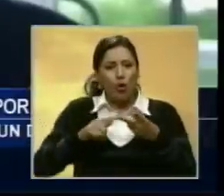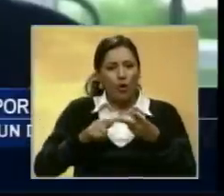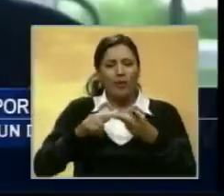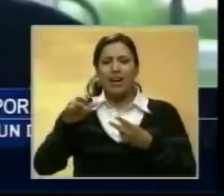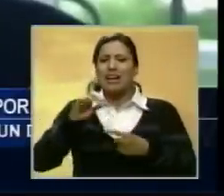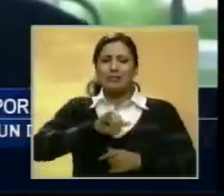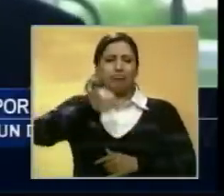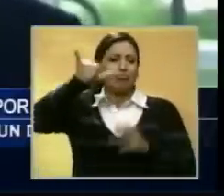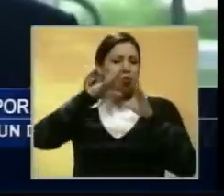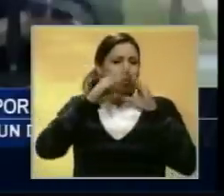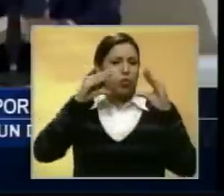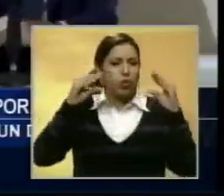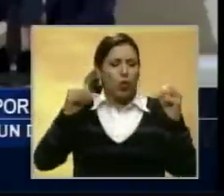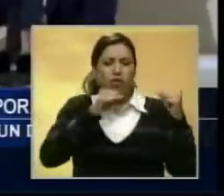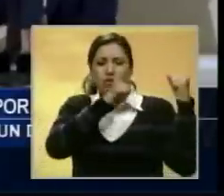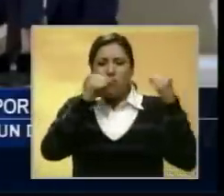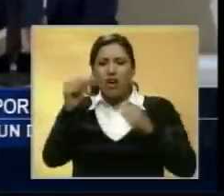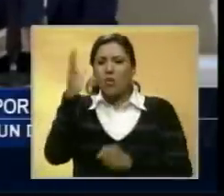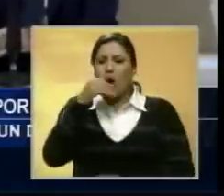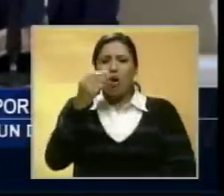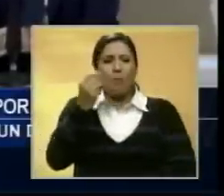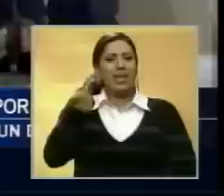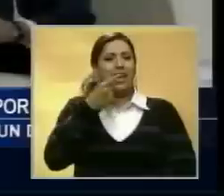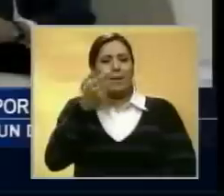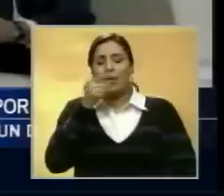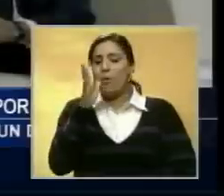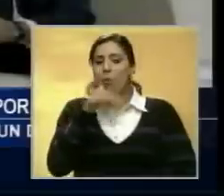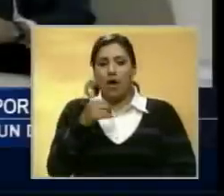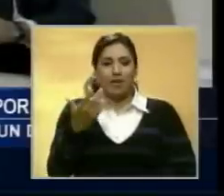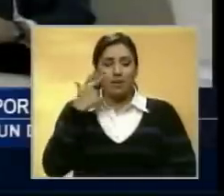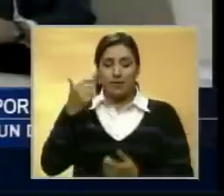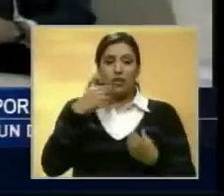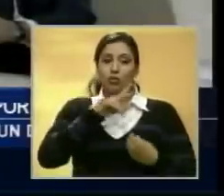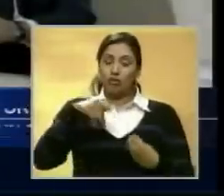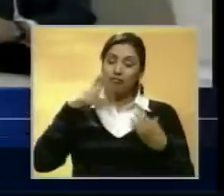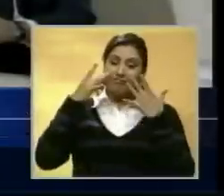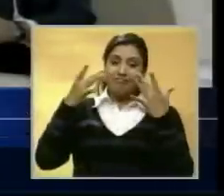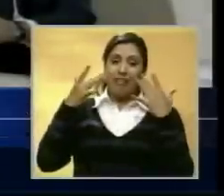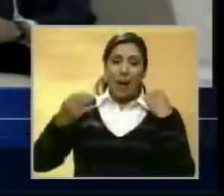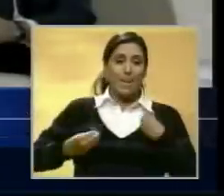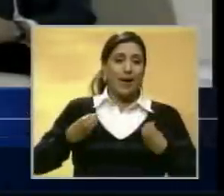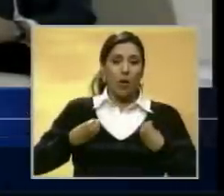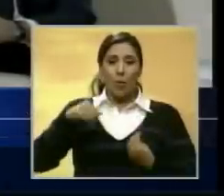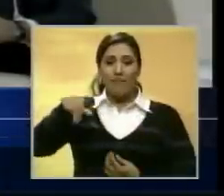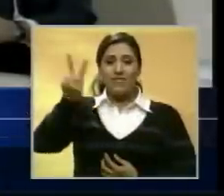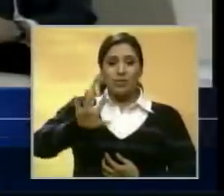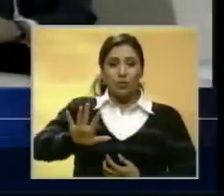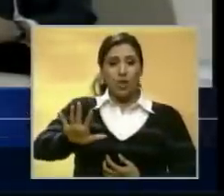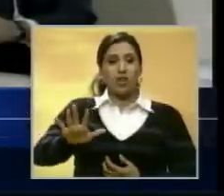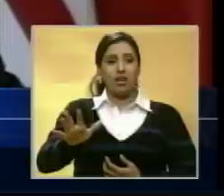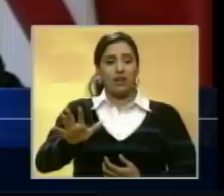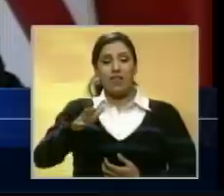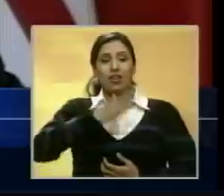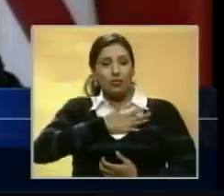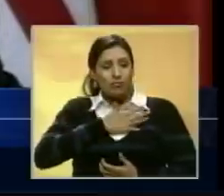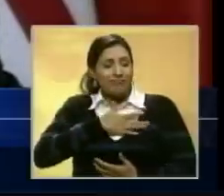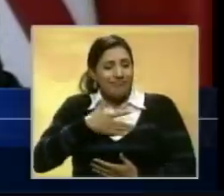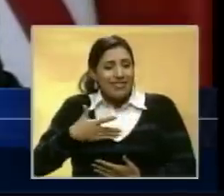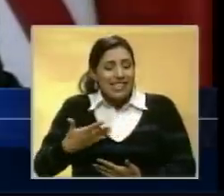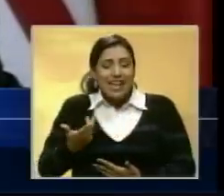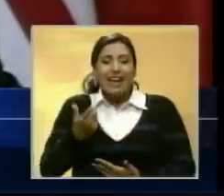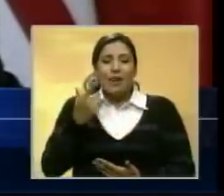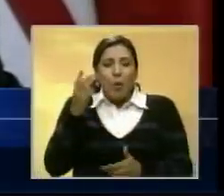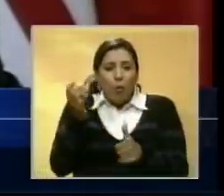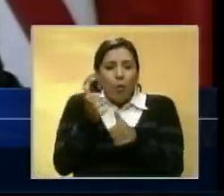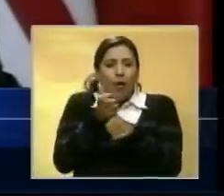severa inflación y una fuerte escasez de alimentos y medicinas. Estamos preocupados por la situación en Venezuela. Nuestro deseo es que